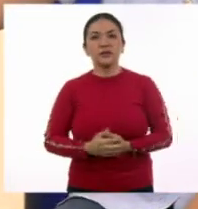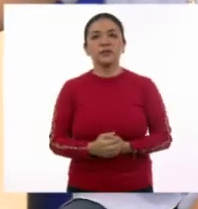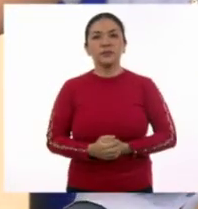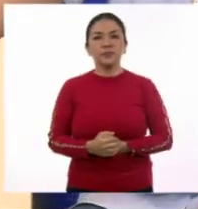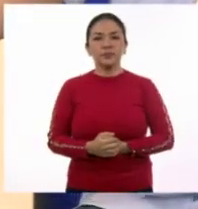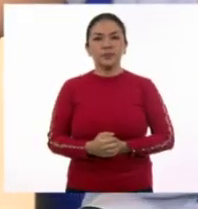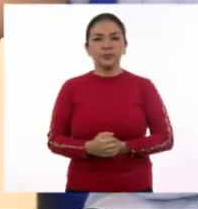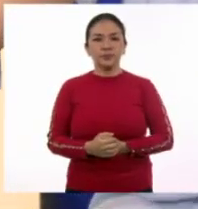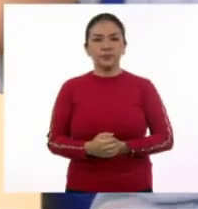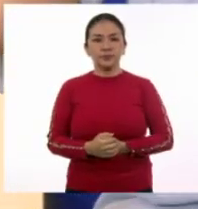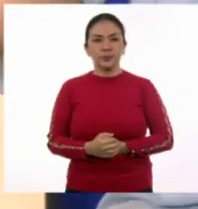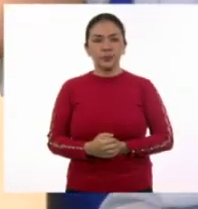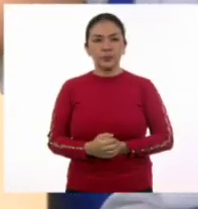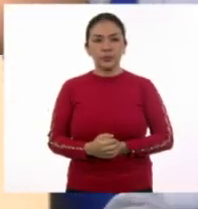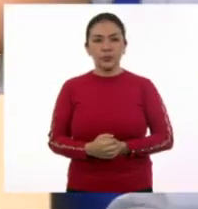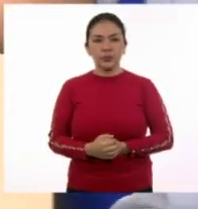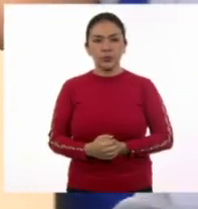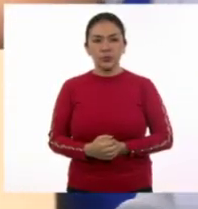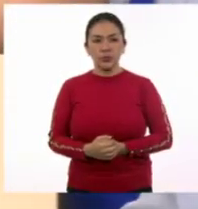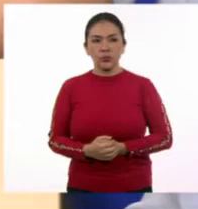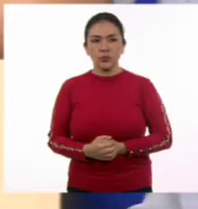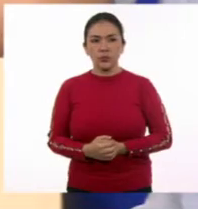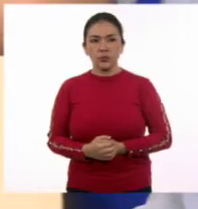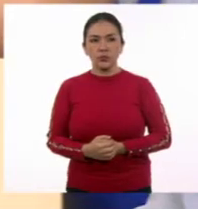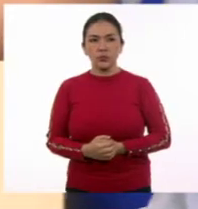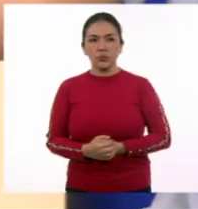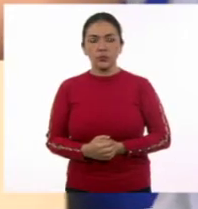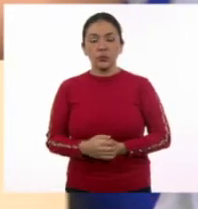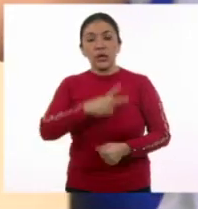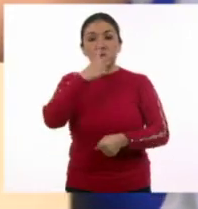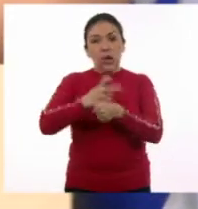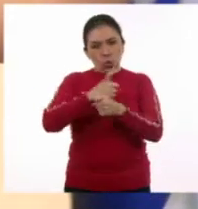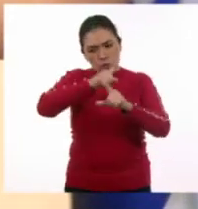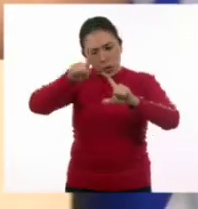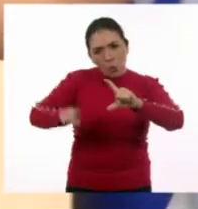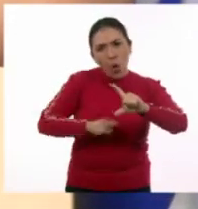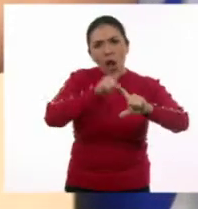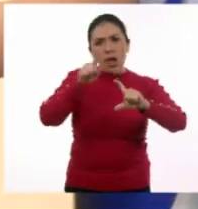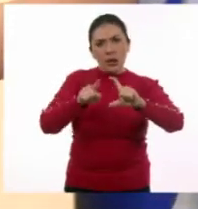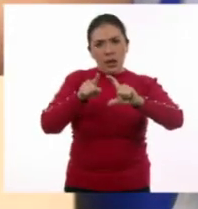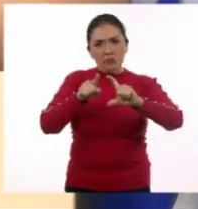nuestro seguro inicial nuestra segunda vuelta